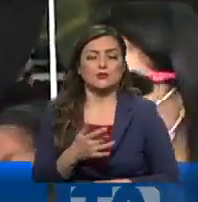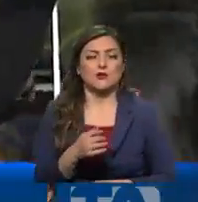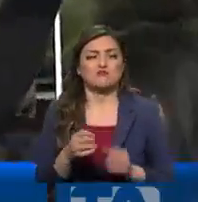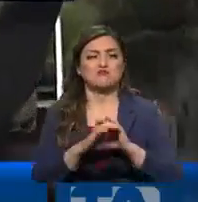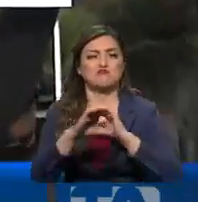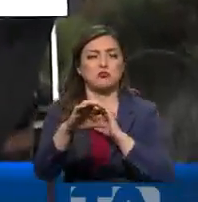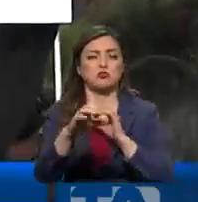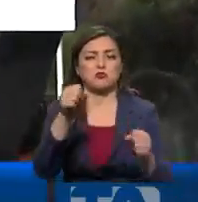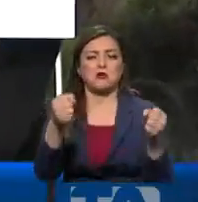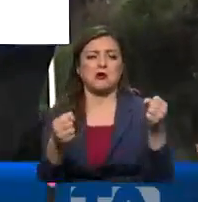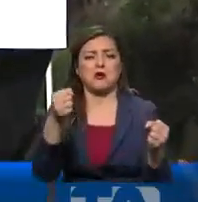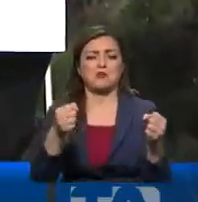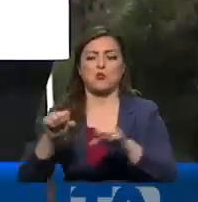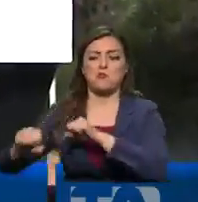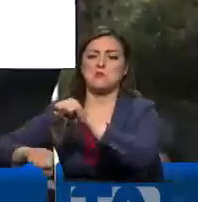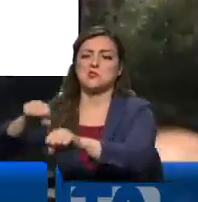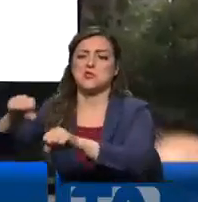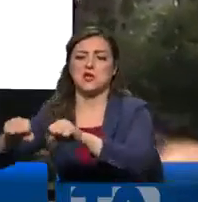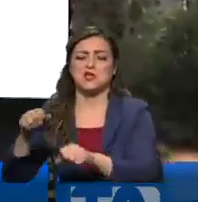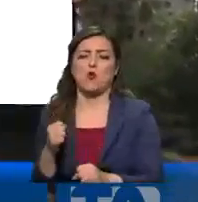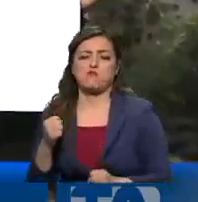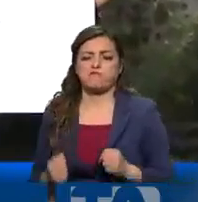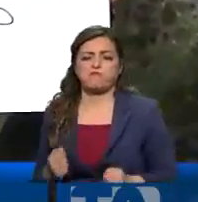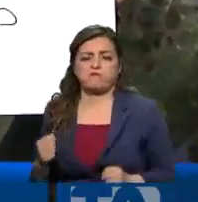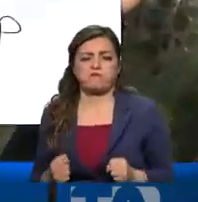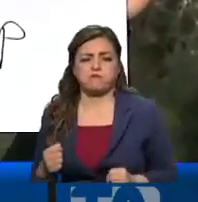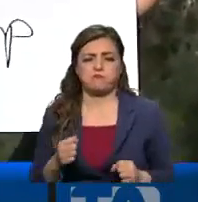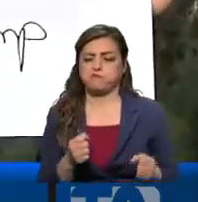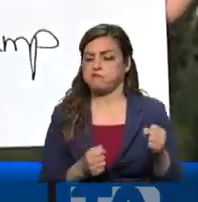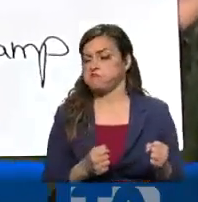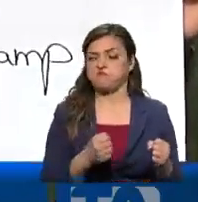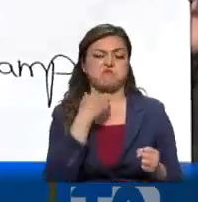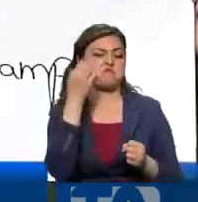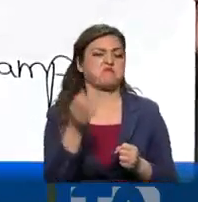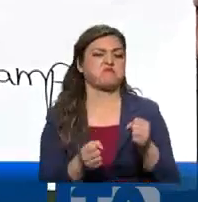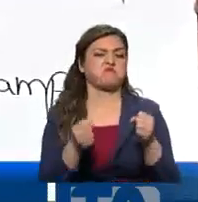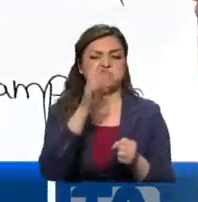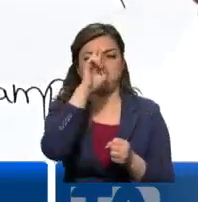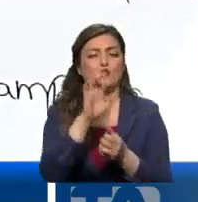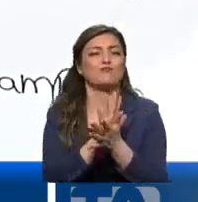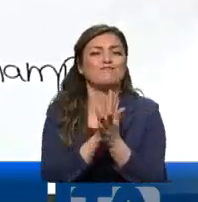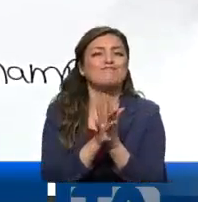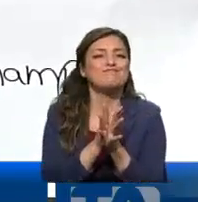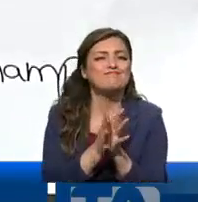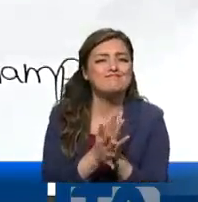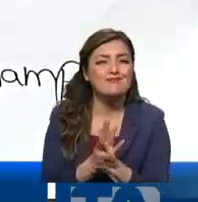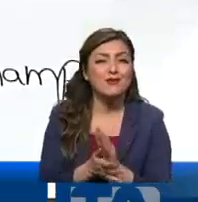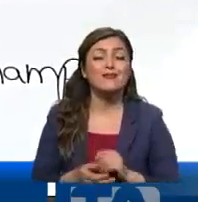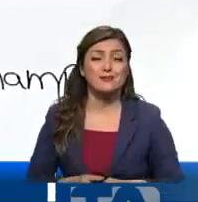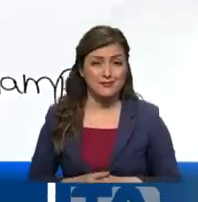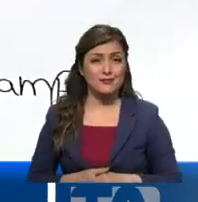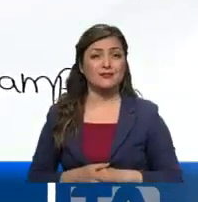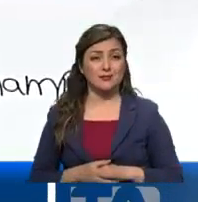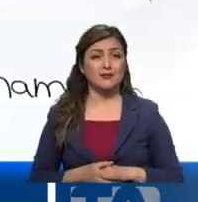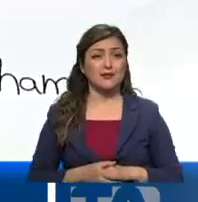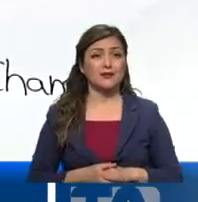sea, el ciclista es como que no existe y no hay ese espacio de respeto que necesitamos, tanto los que estamos corriendo como los que